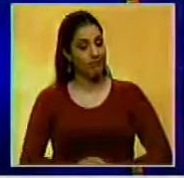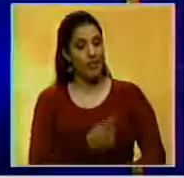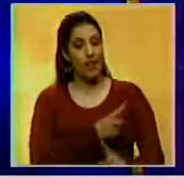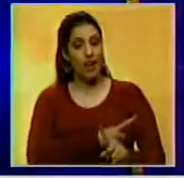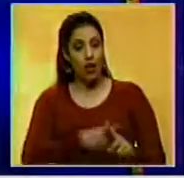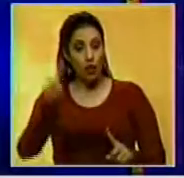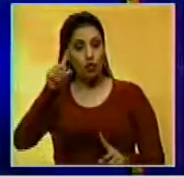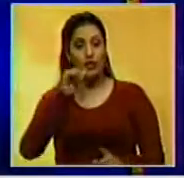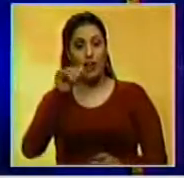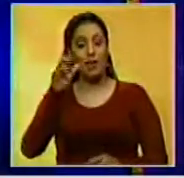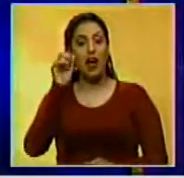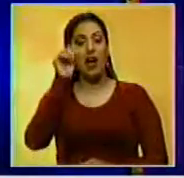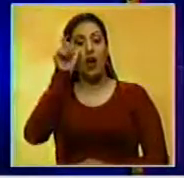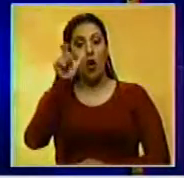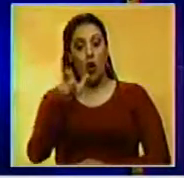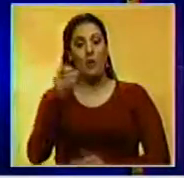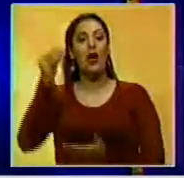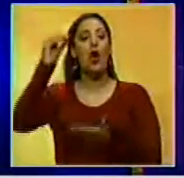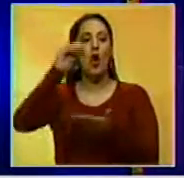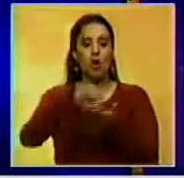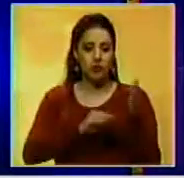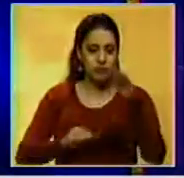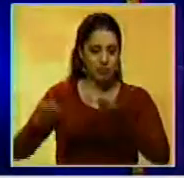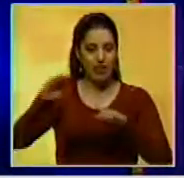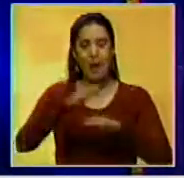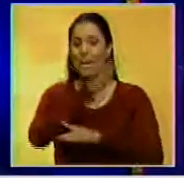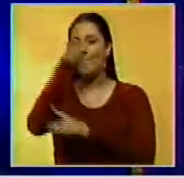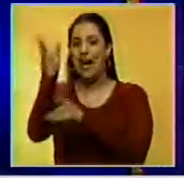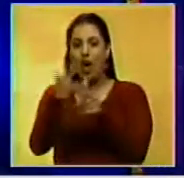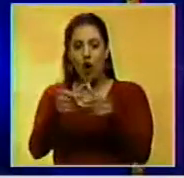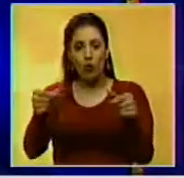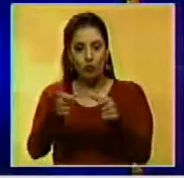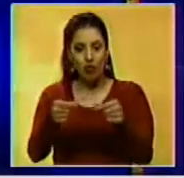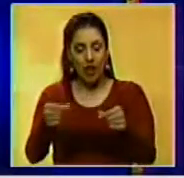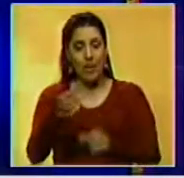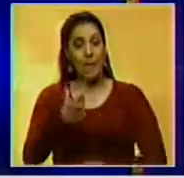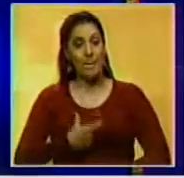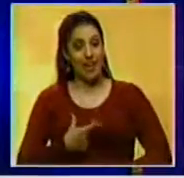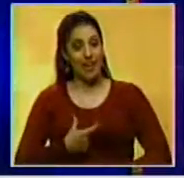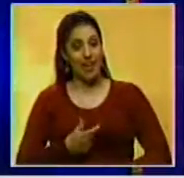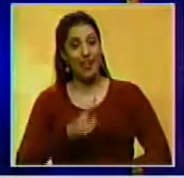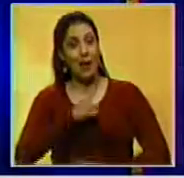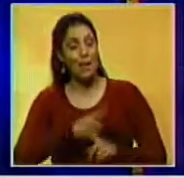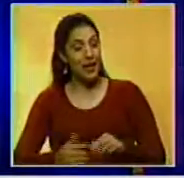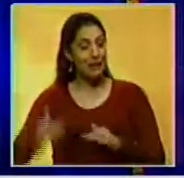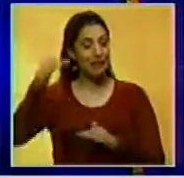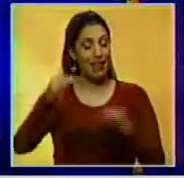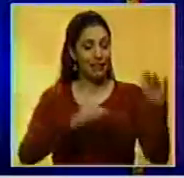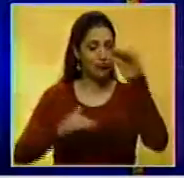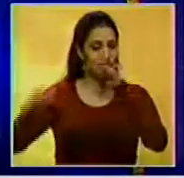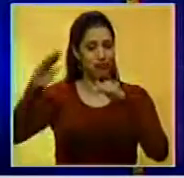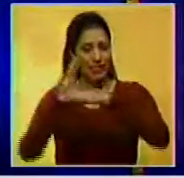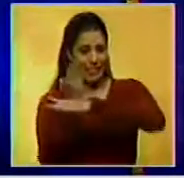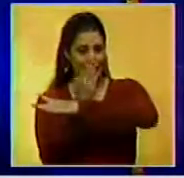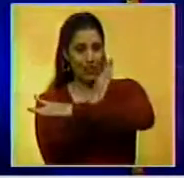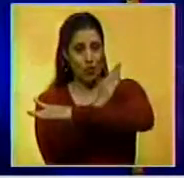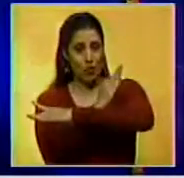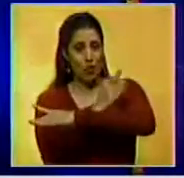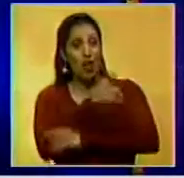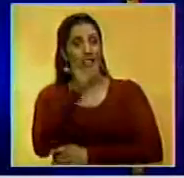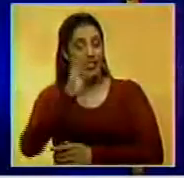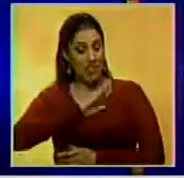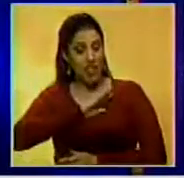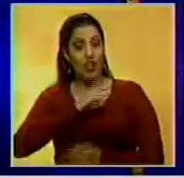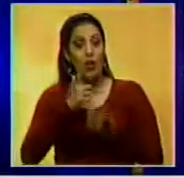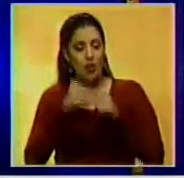Ryan Lochte dijo que Michael Phelps regresará en Tokio 2020 por más medallas, pero el más grande nadador de la historia asegura que